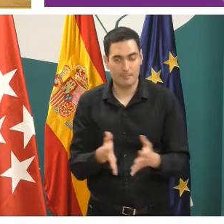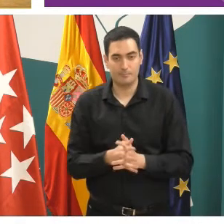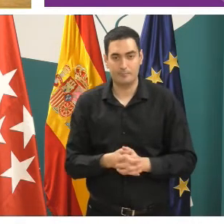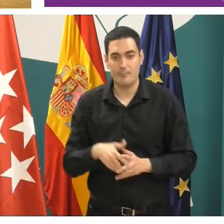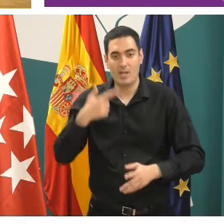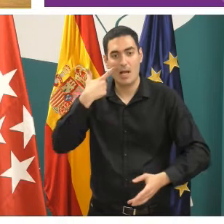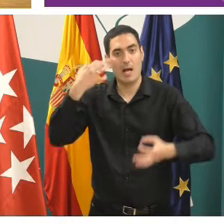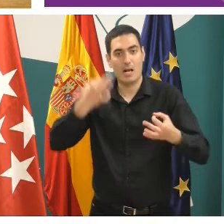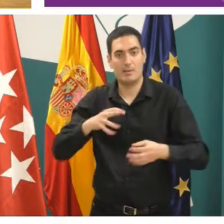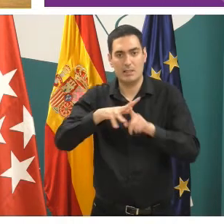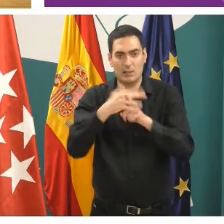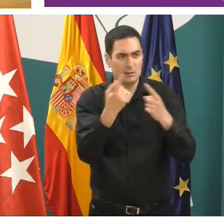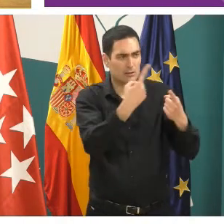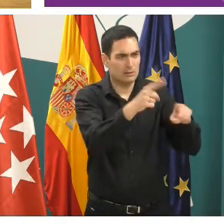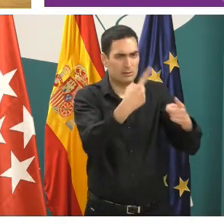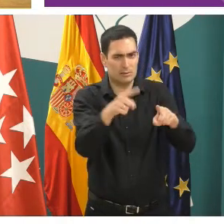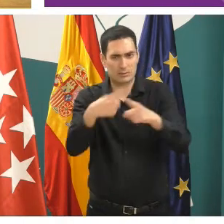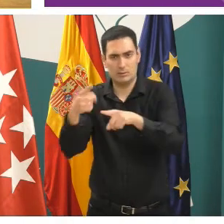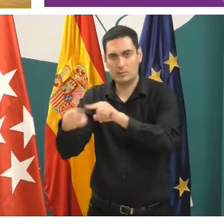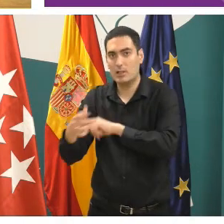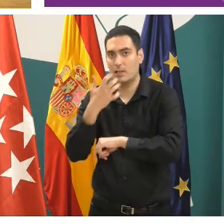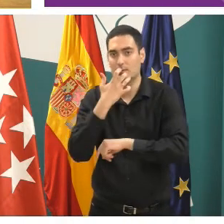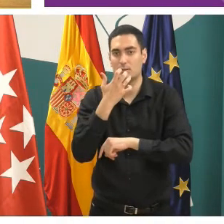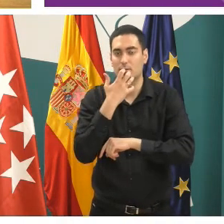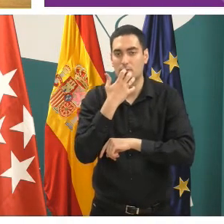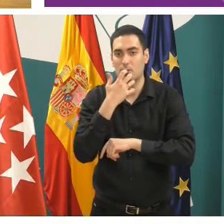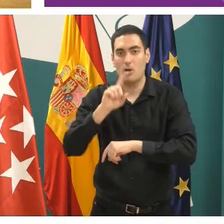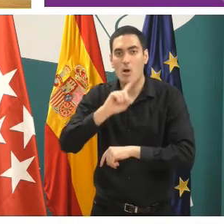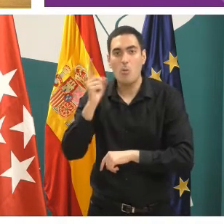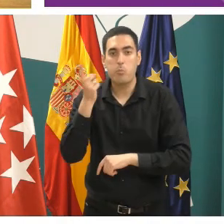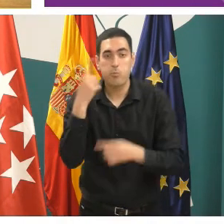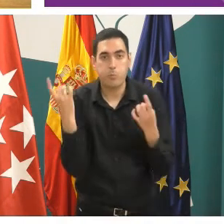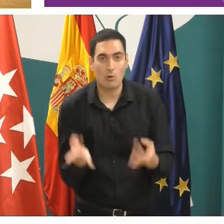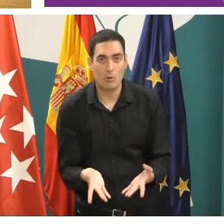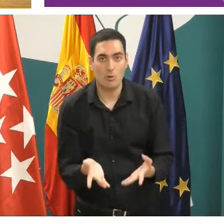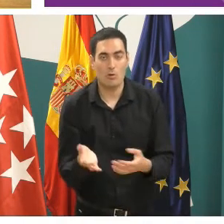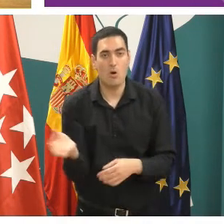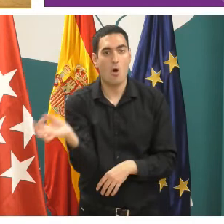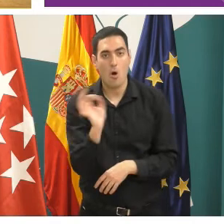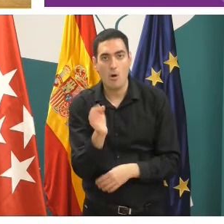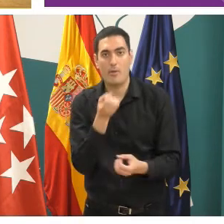hay muchos casos en los que el haber tenido una detención temprana, un diagnóstico